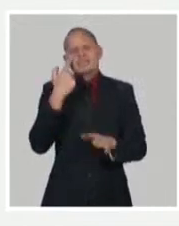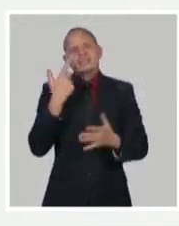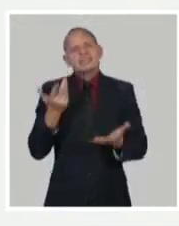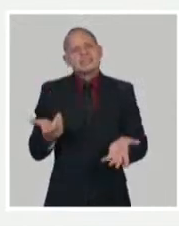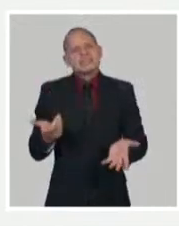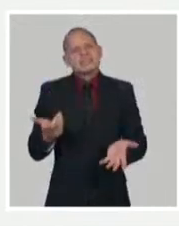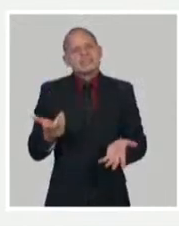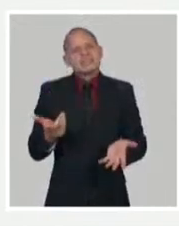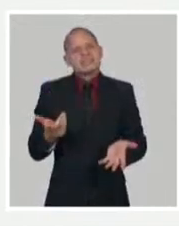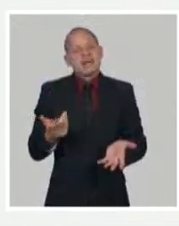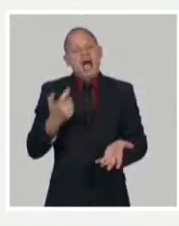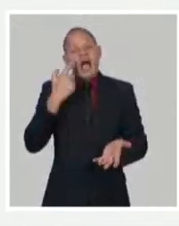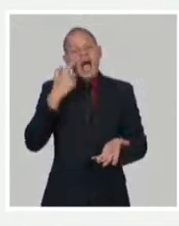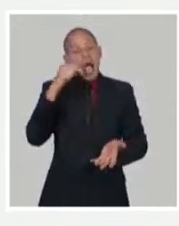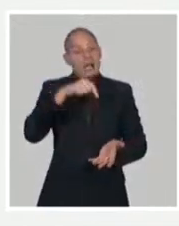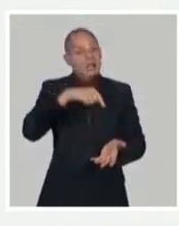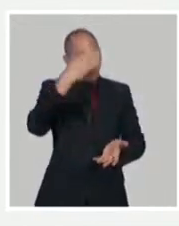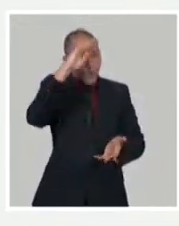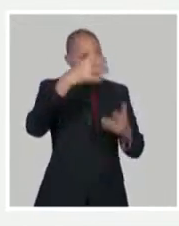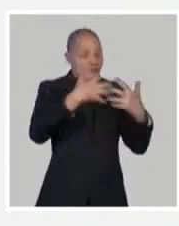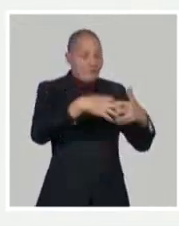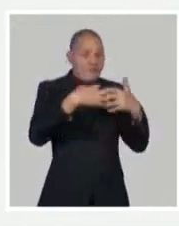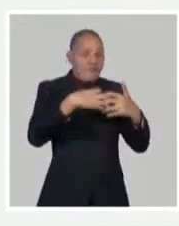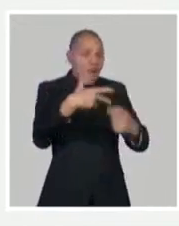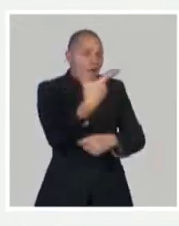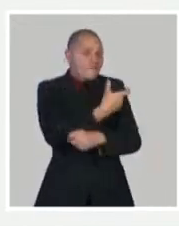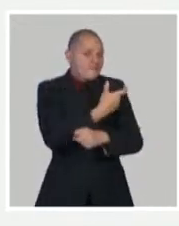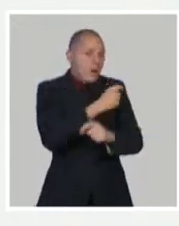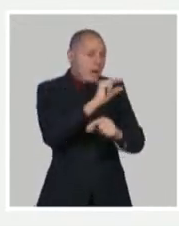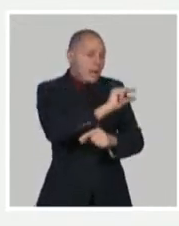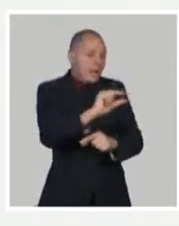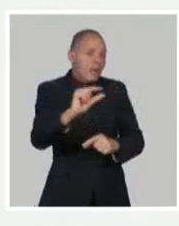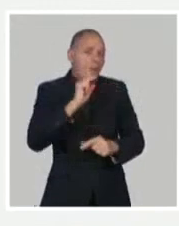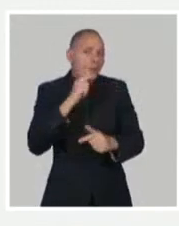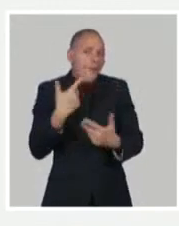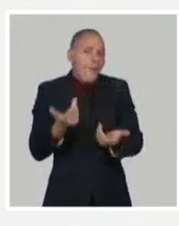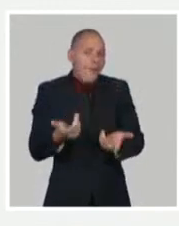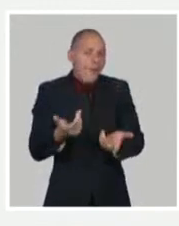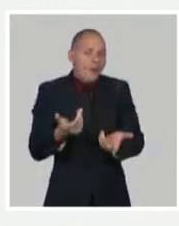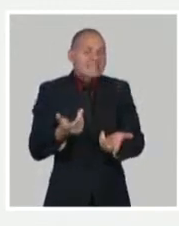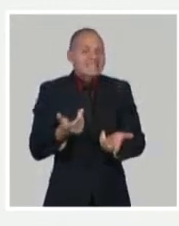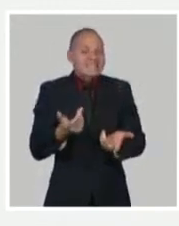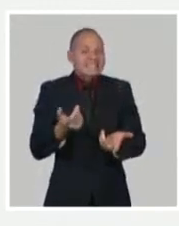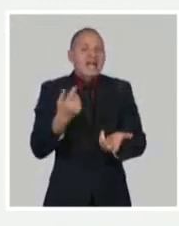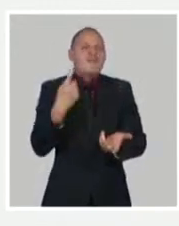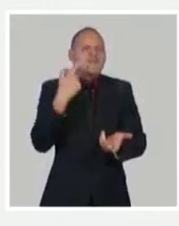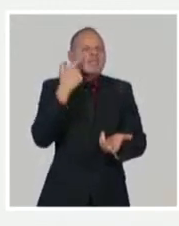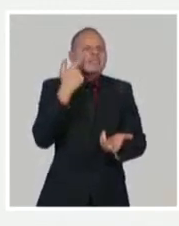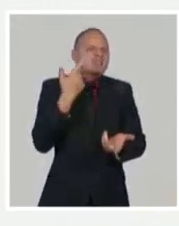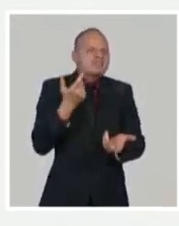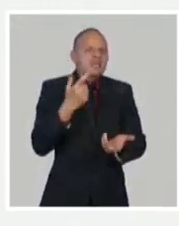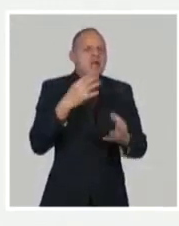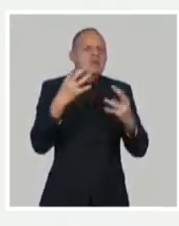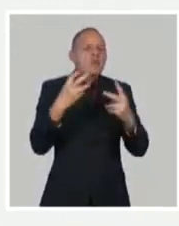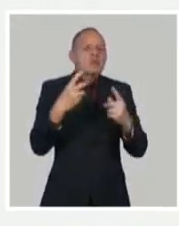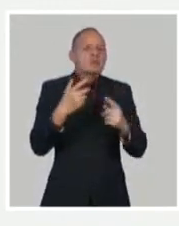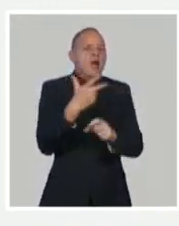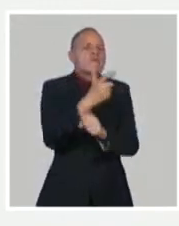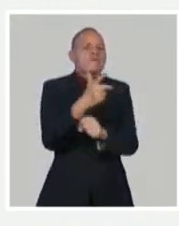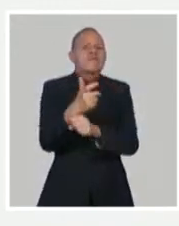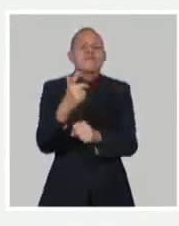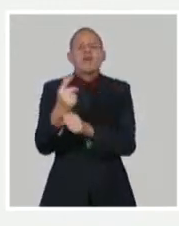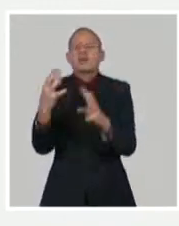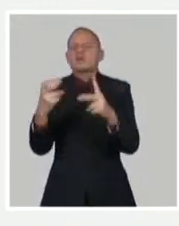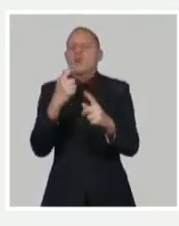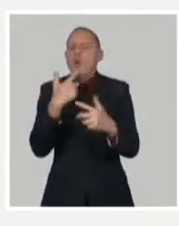capacidad que vamos a tener de producir la vacuna debe reflejarse en tener un impacto en la población. Nosotros, ¿cómo